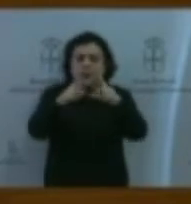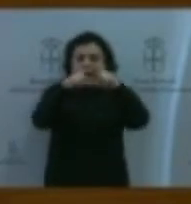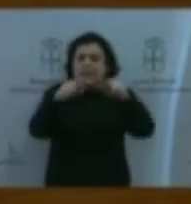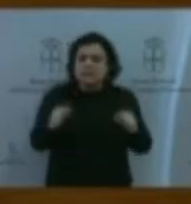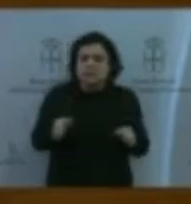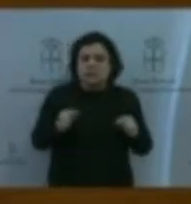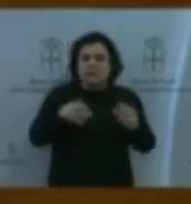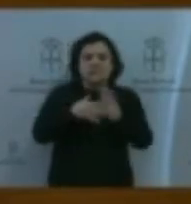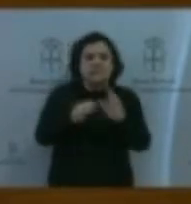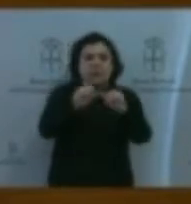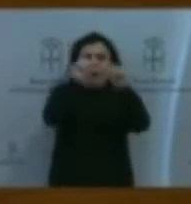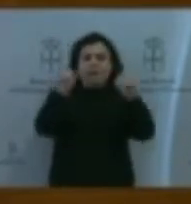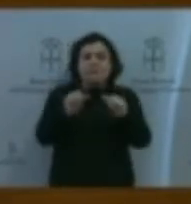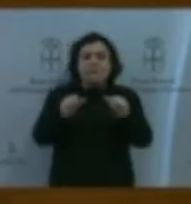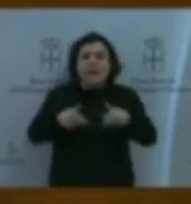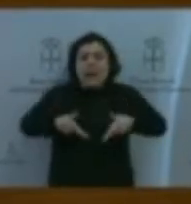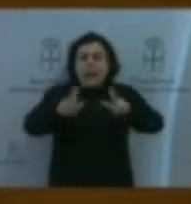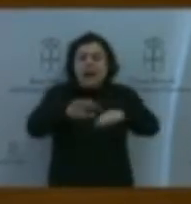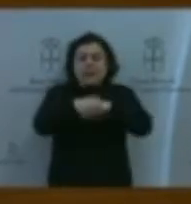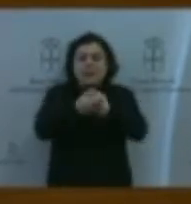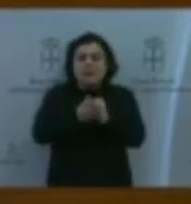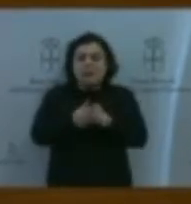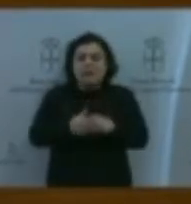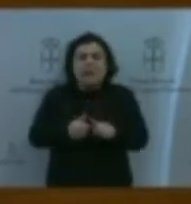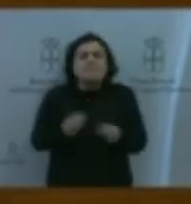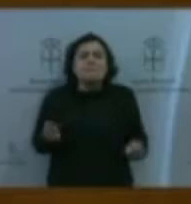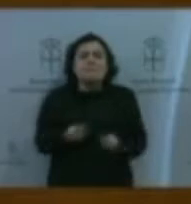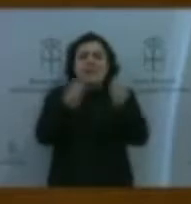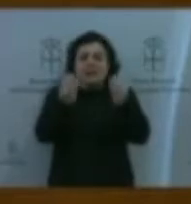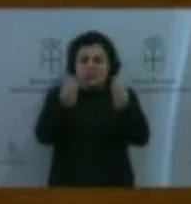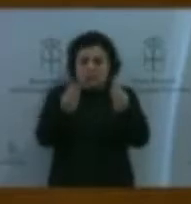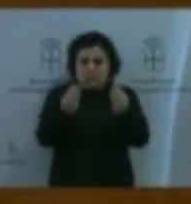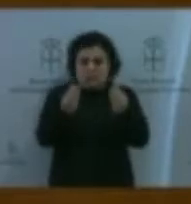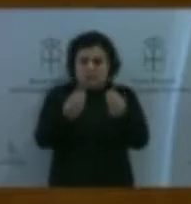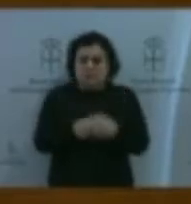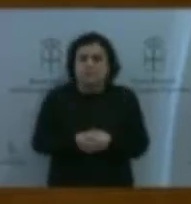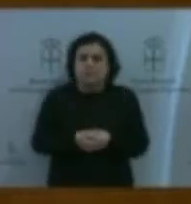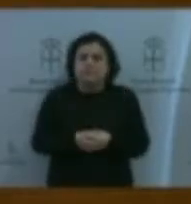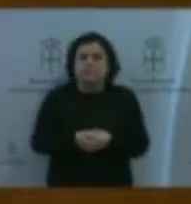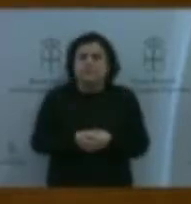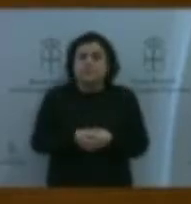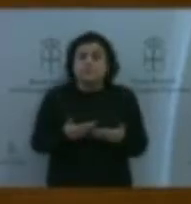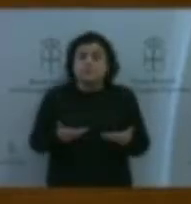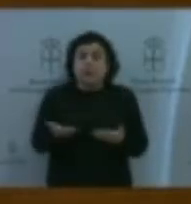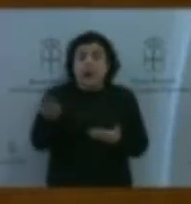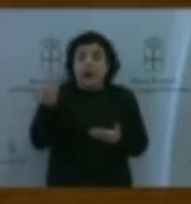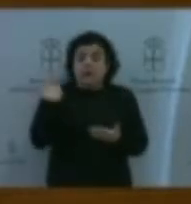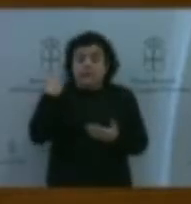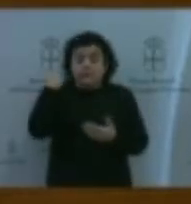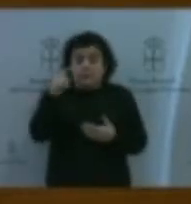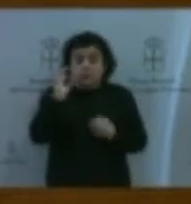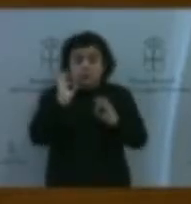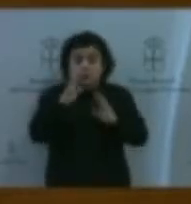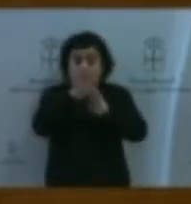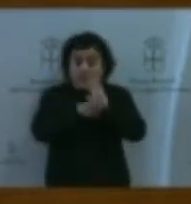no solamente de mejorar la situación actual, sino de ampliar la democracia. Ayer conocíamos las medidas del gobierno de coalición de PSOE y